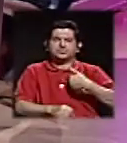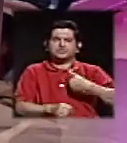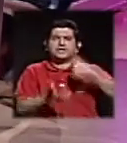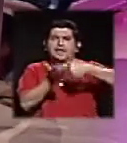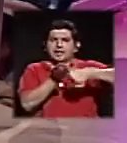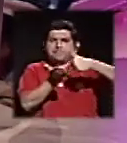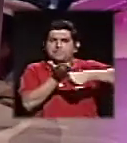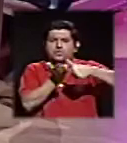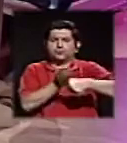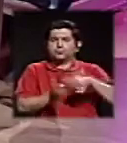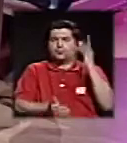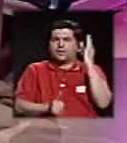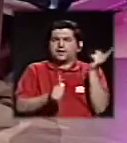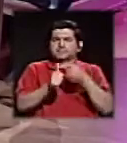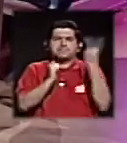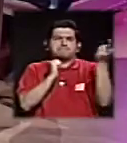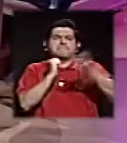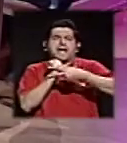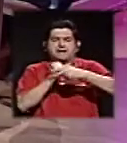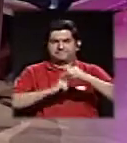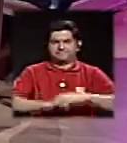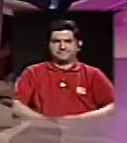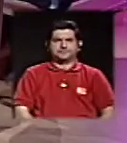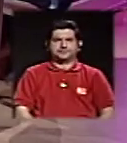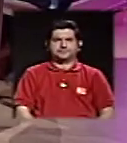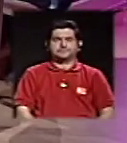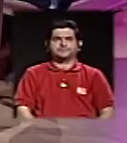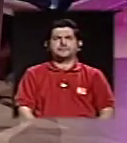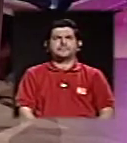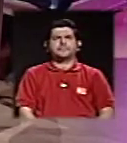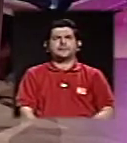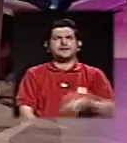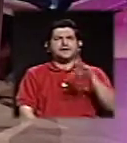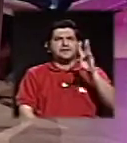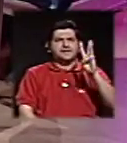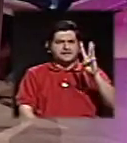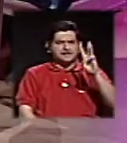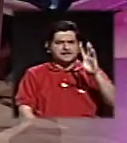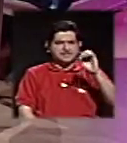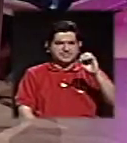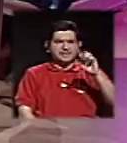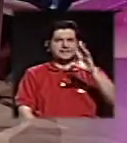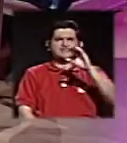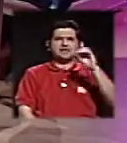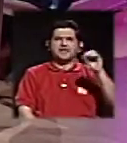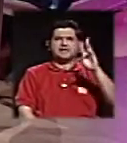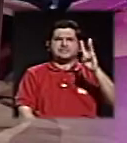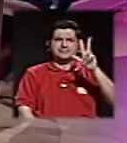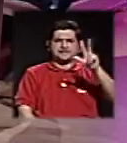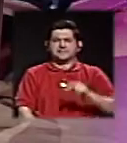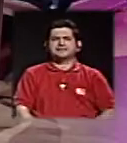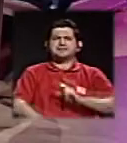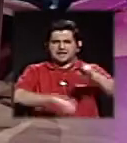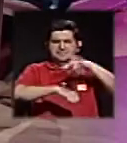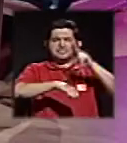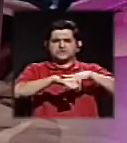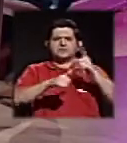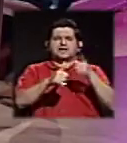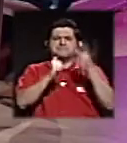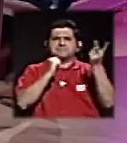de las mujeres por primera vez votaron 60 y 63 nacionalmente fue la